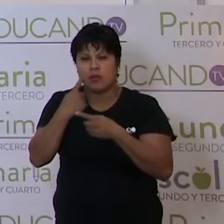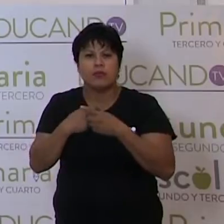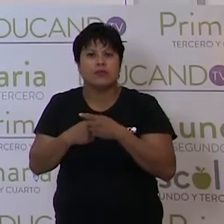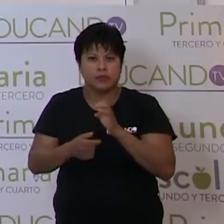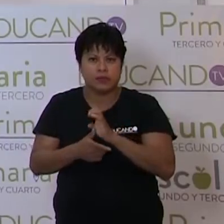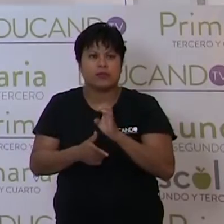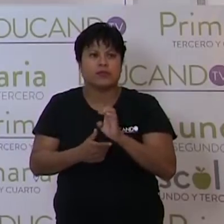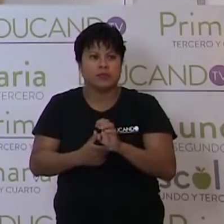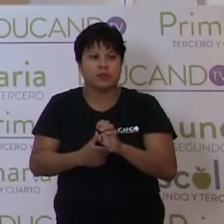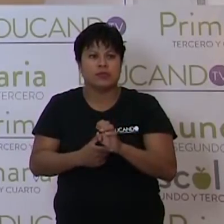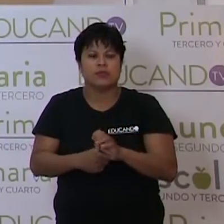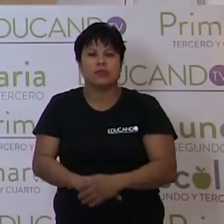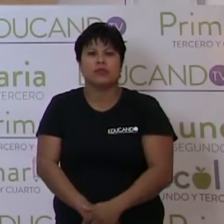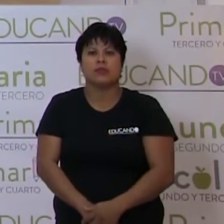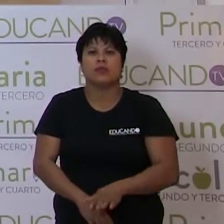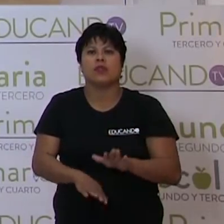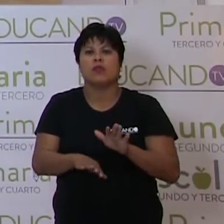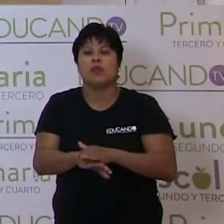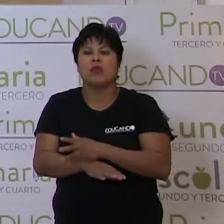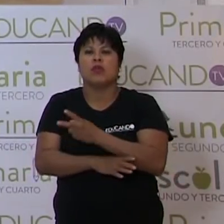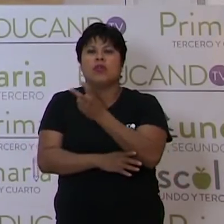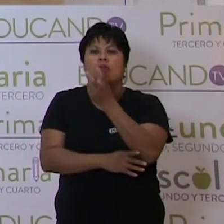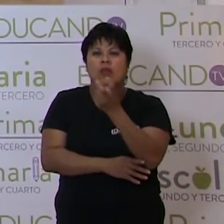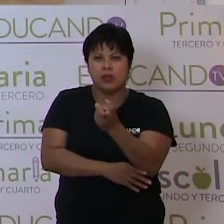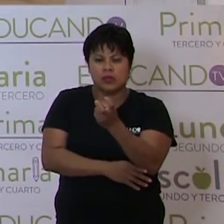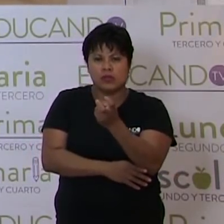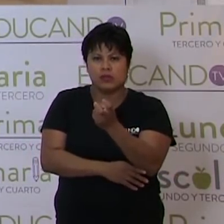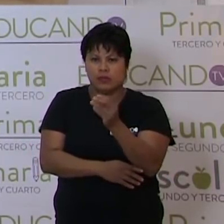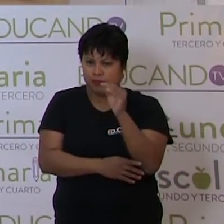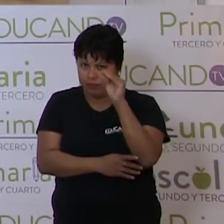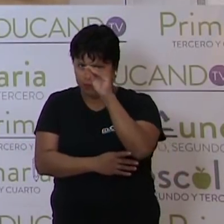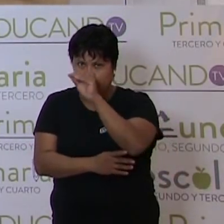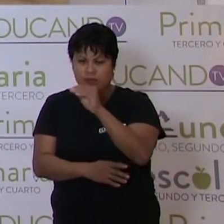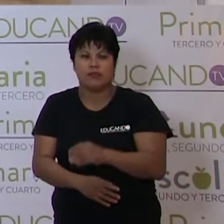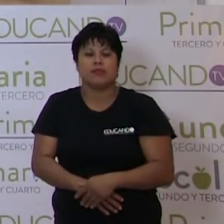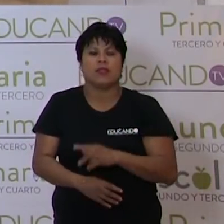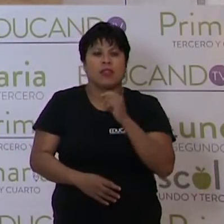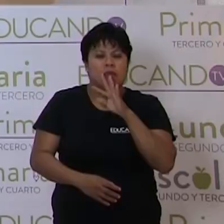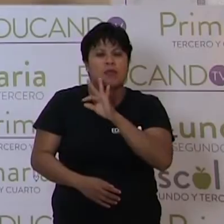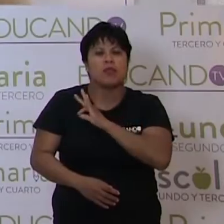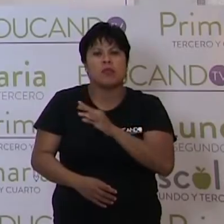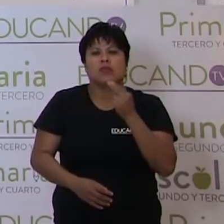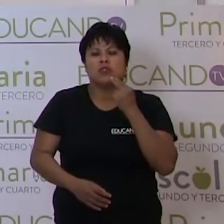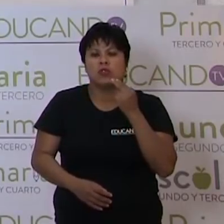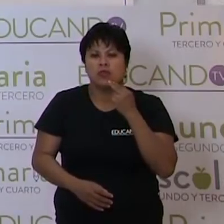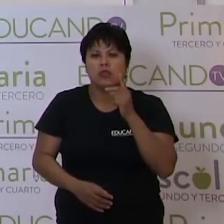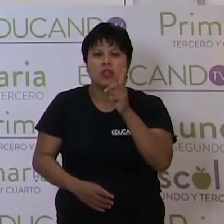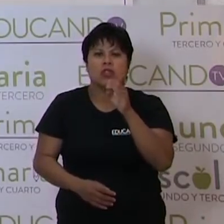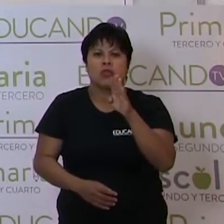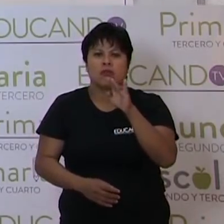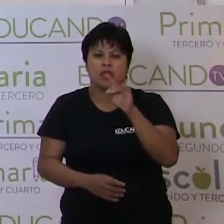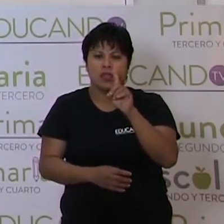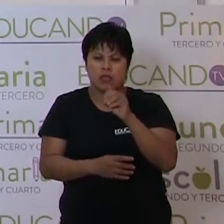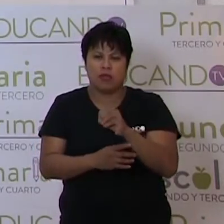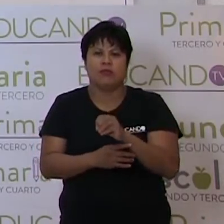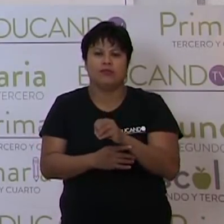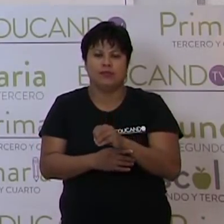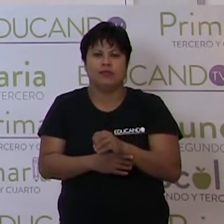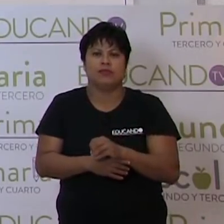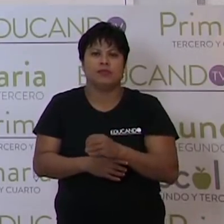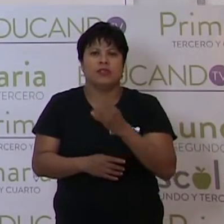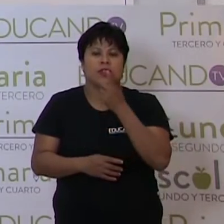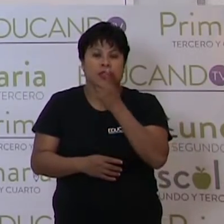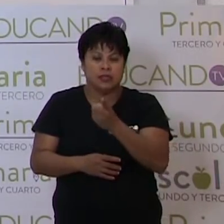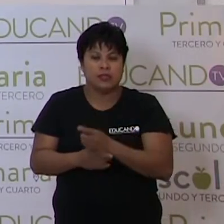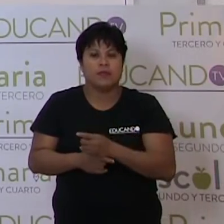vamos a escribir acá, por eso. También podríamos utilizar debido, ¿verdad?